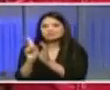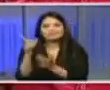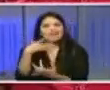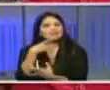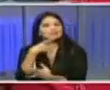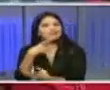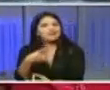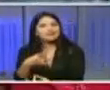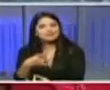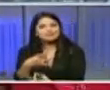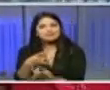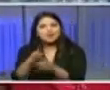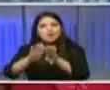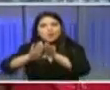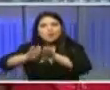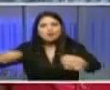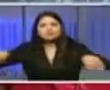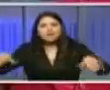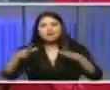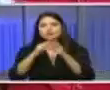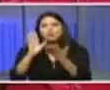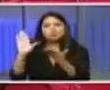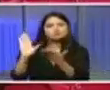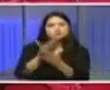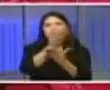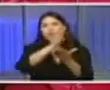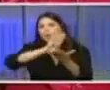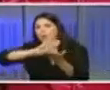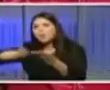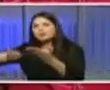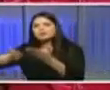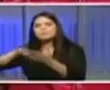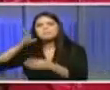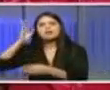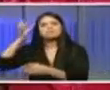intereses y aparta a todos para imponerse.